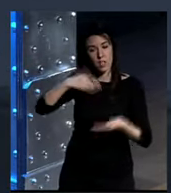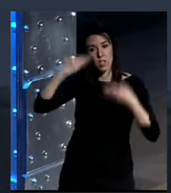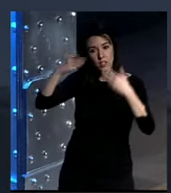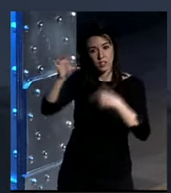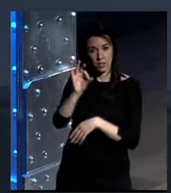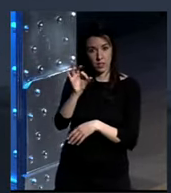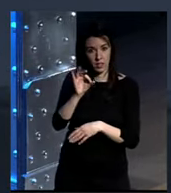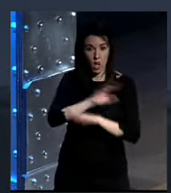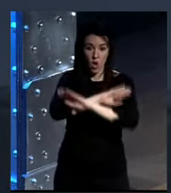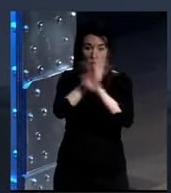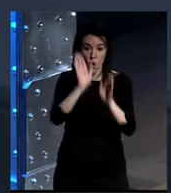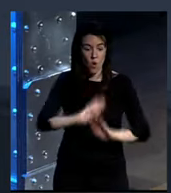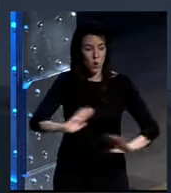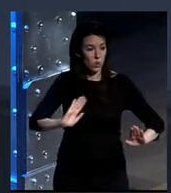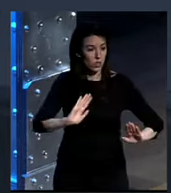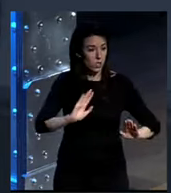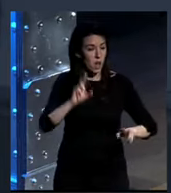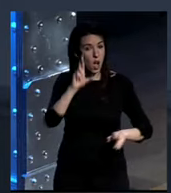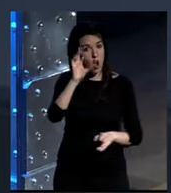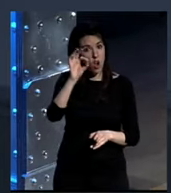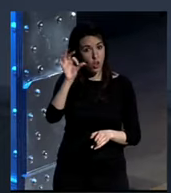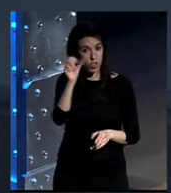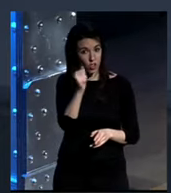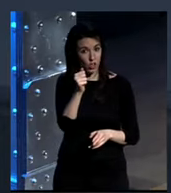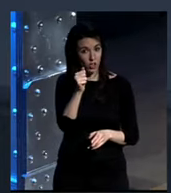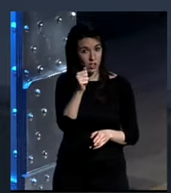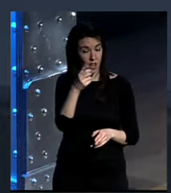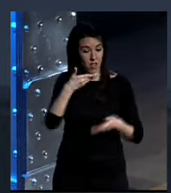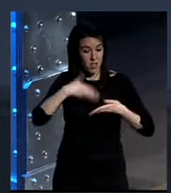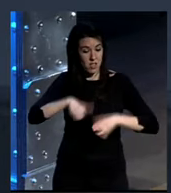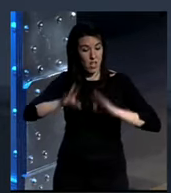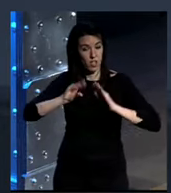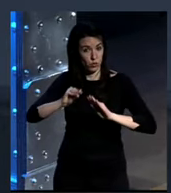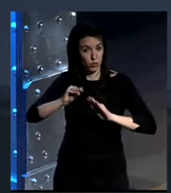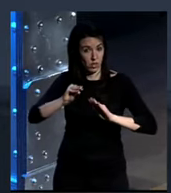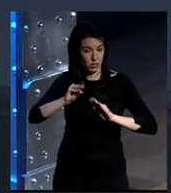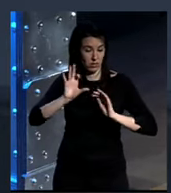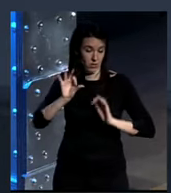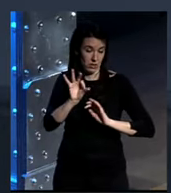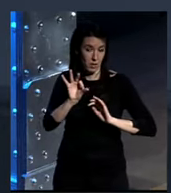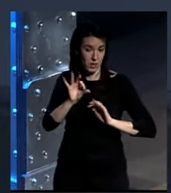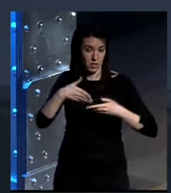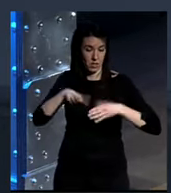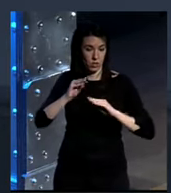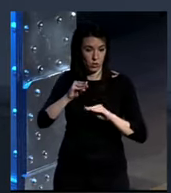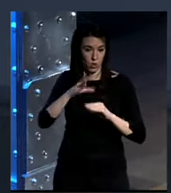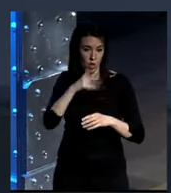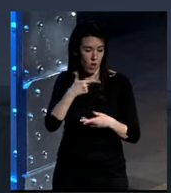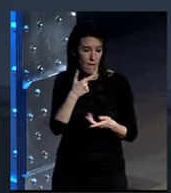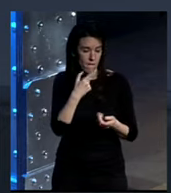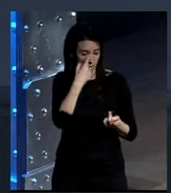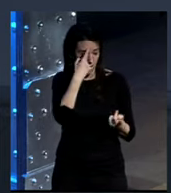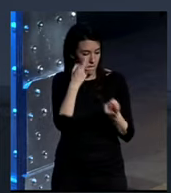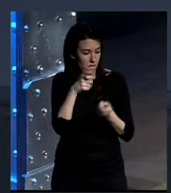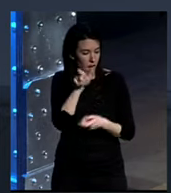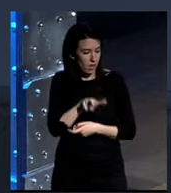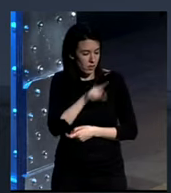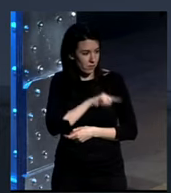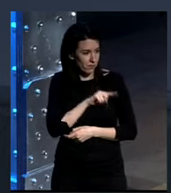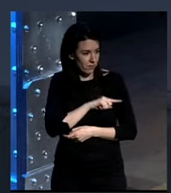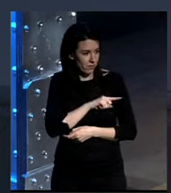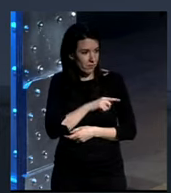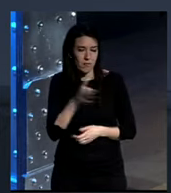Y finalmente cerrará luego Rosa, que es una de las hijas de Sebastián. Hoy hemos sentido a Sebastián.